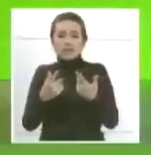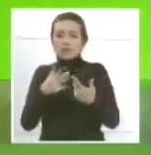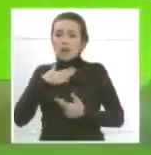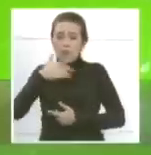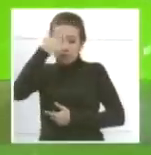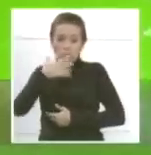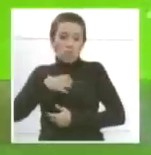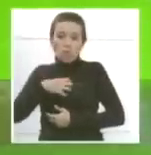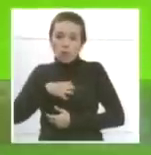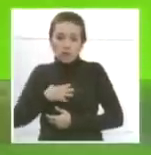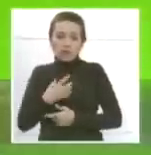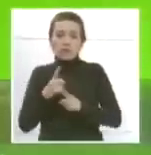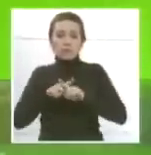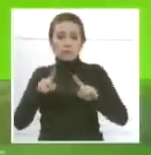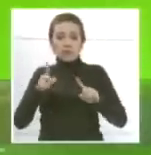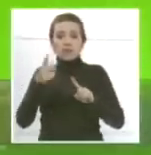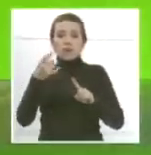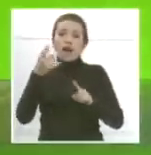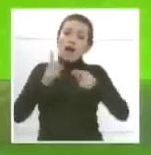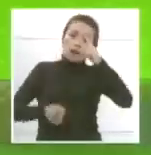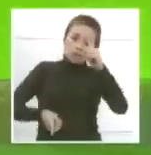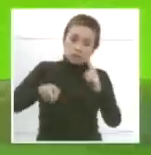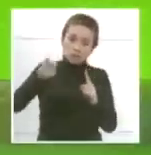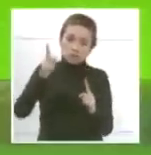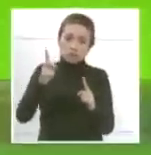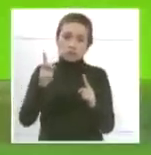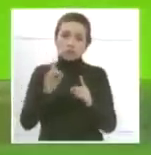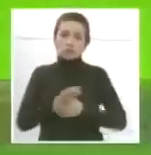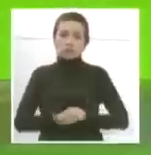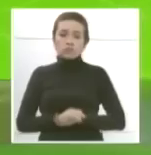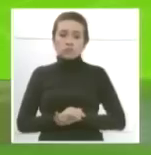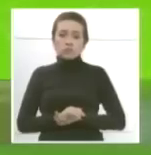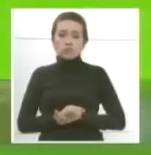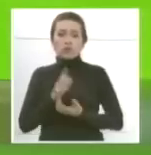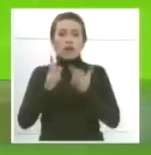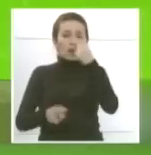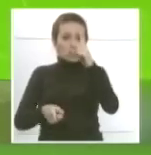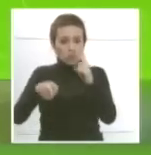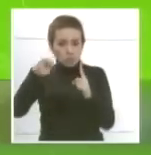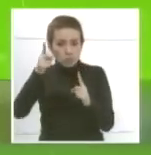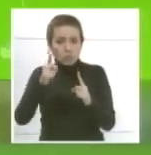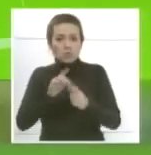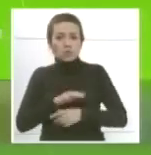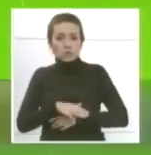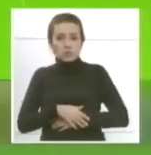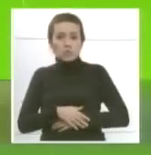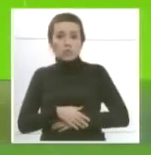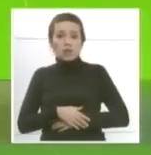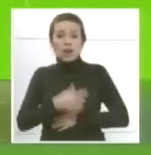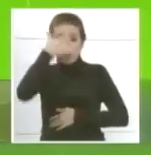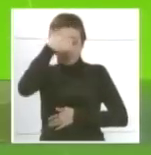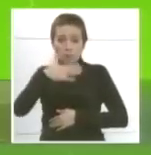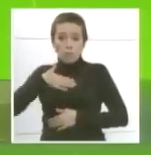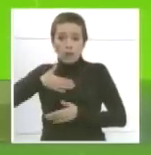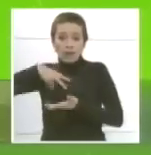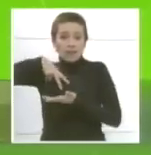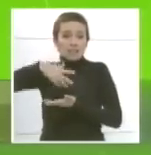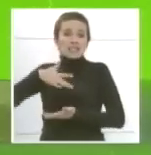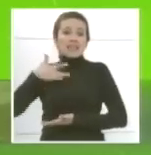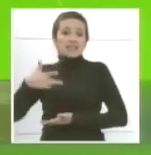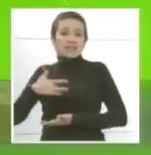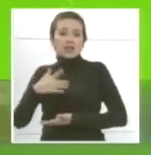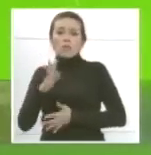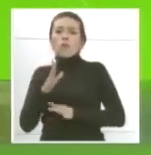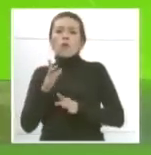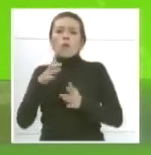musculatura. Pero sí, en algunos casos, el dolor, esa compresión de la raíz puede producir parálisis de un segmento,